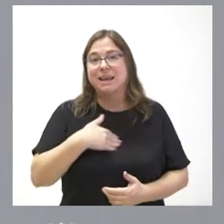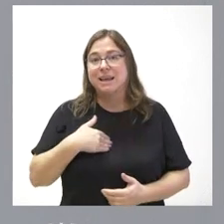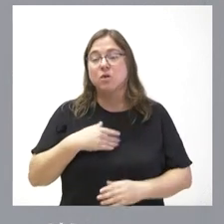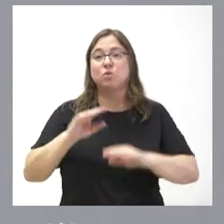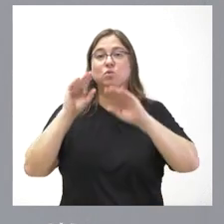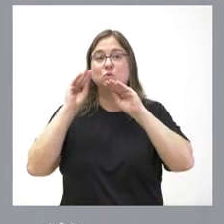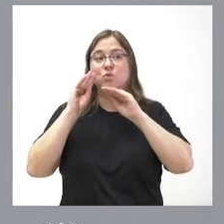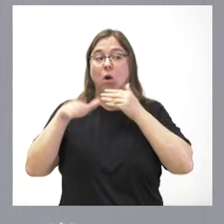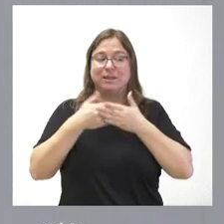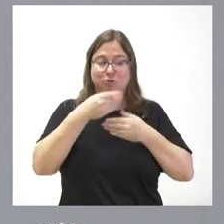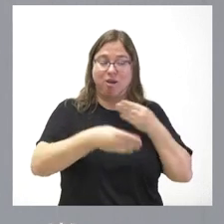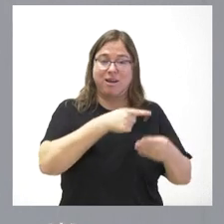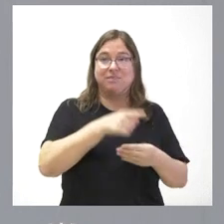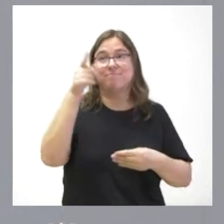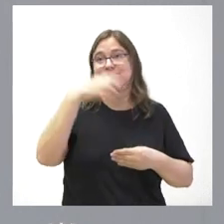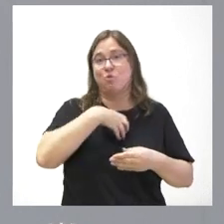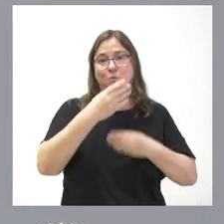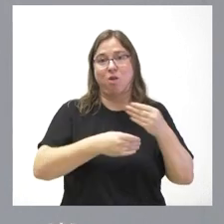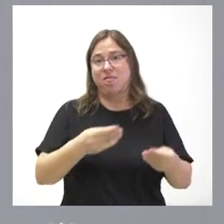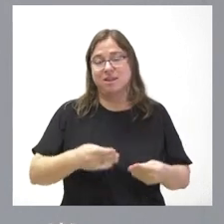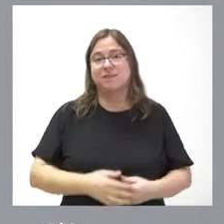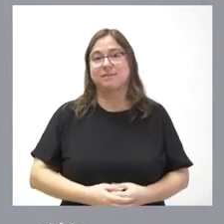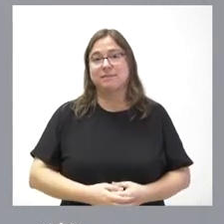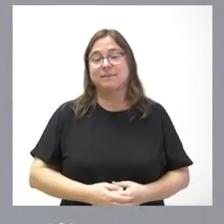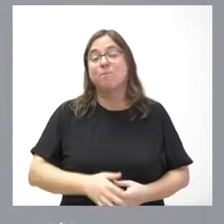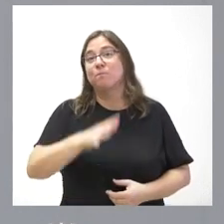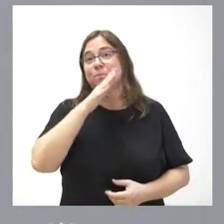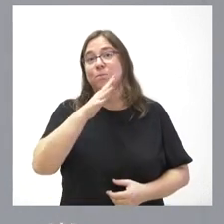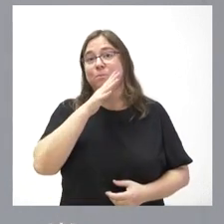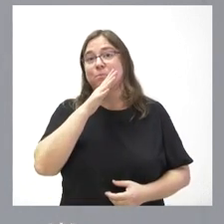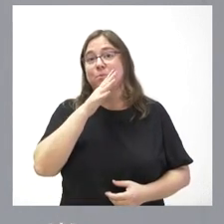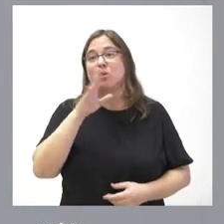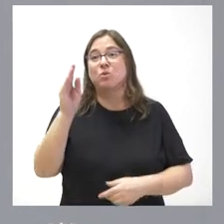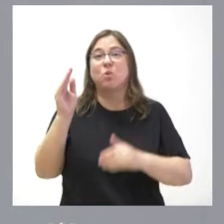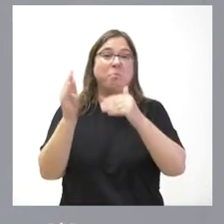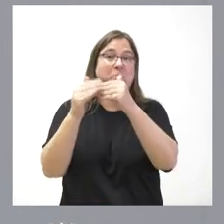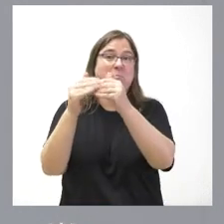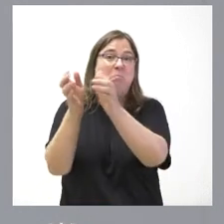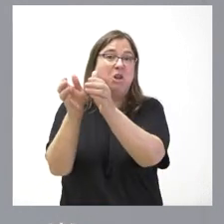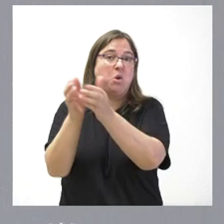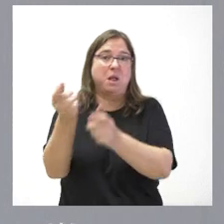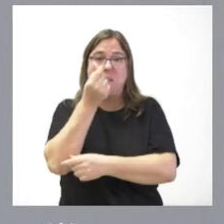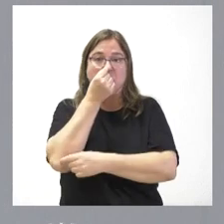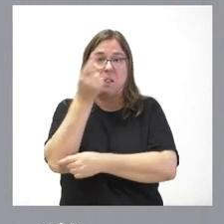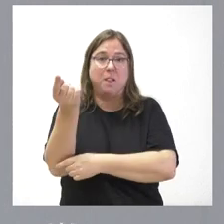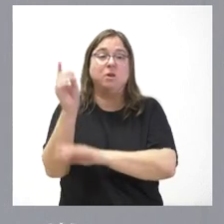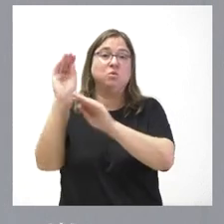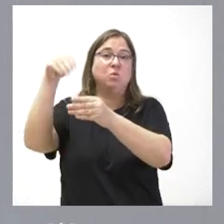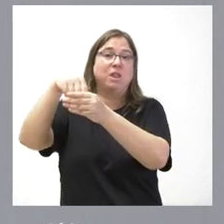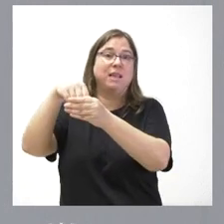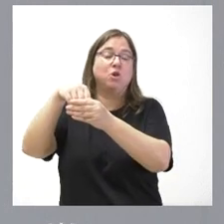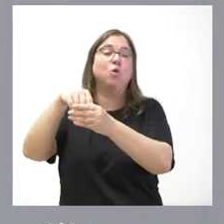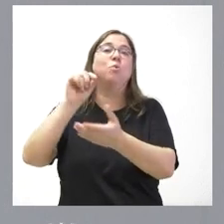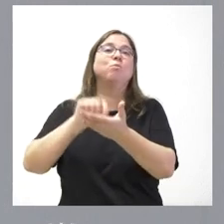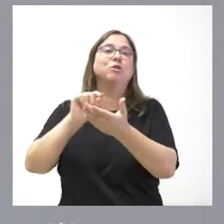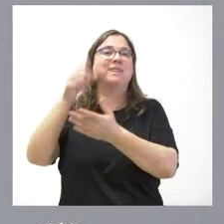que ella ha tenido hasta ahora pues no se puedan llevar a cabo eh visto también esa posición tan minoritaria que ella tiene desde el punto de